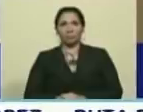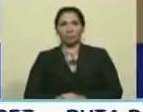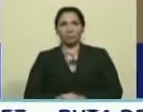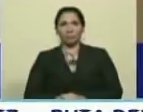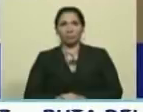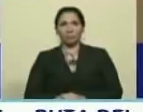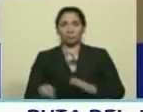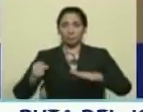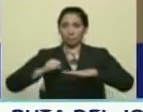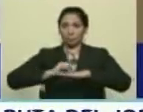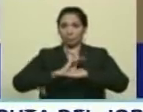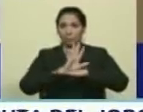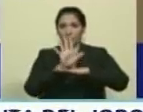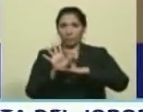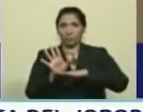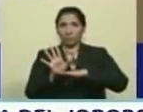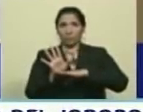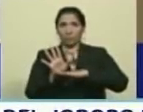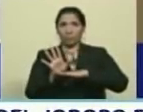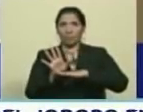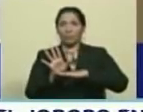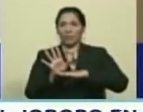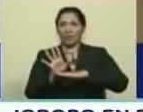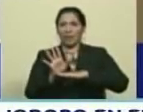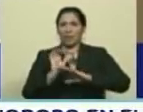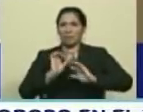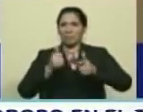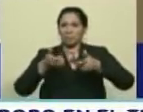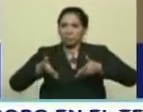El ALBA, desde su nacimiento,